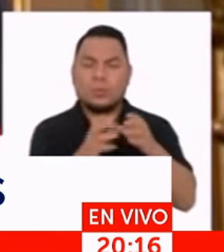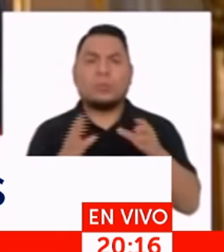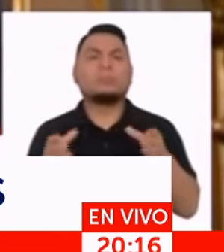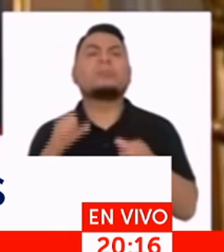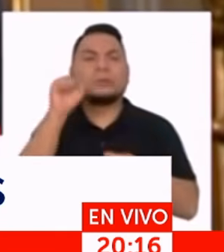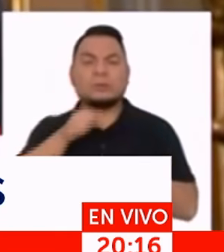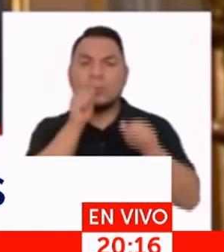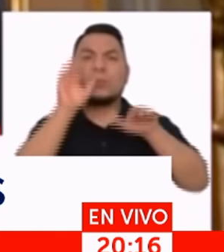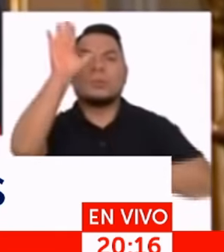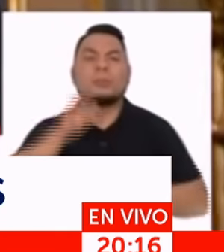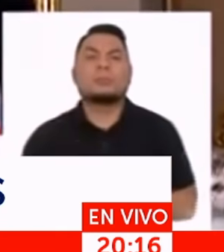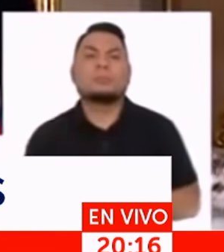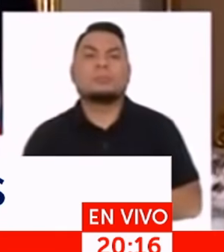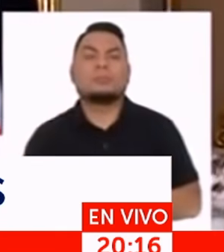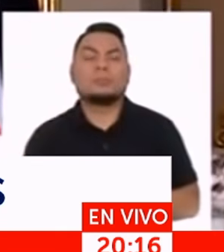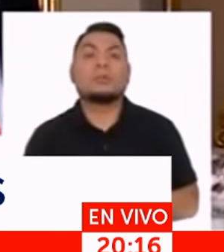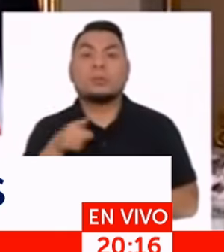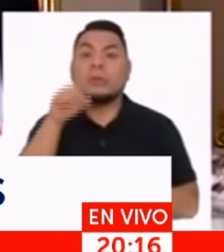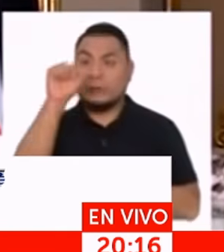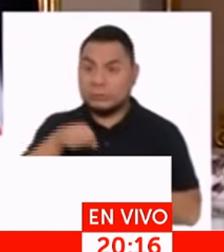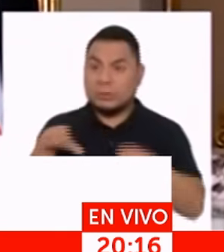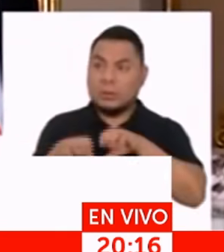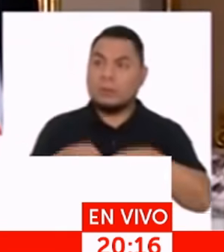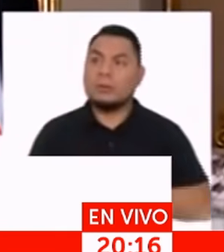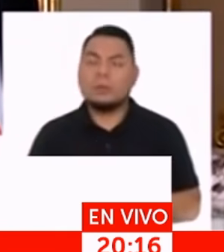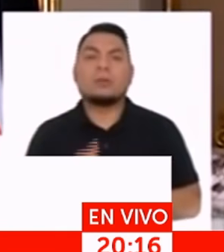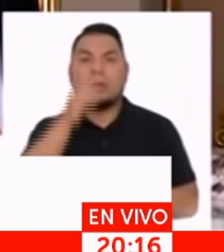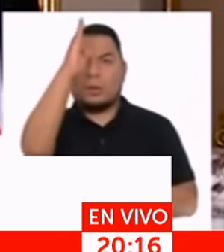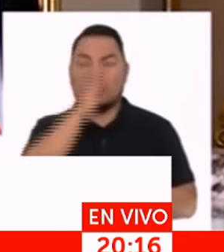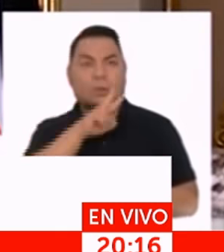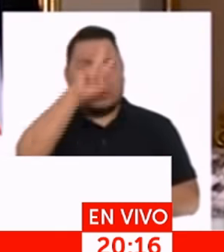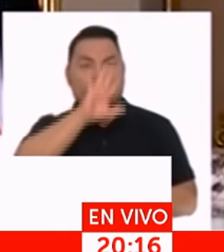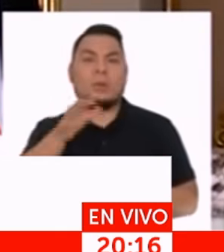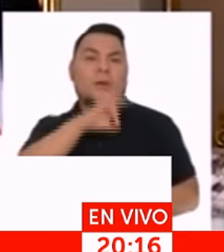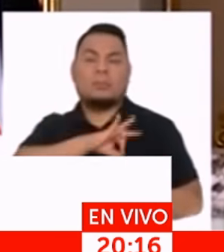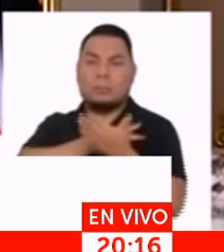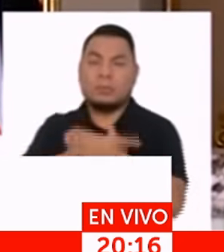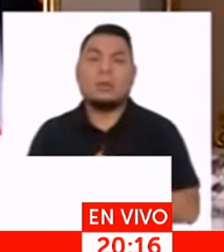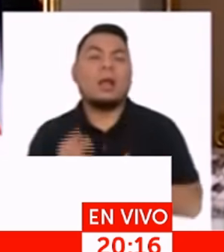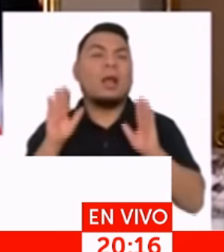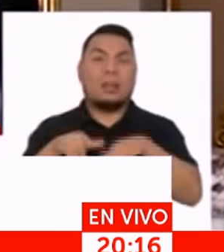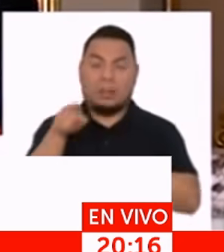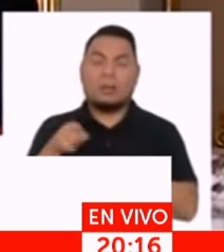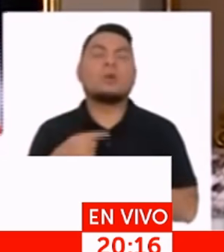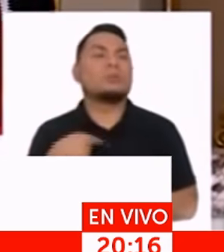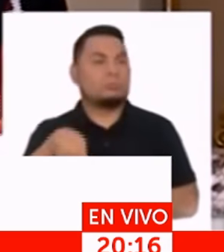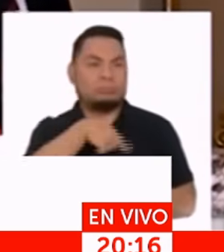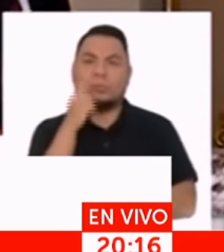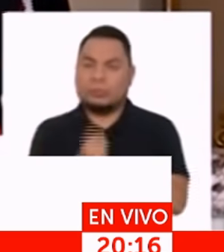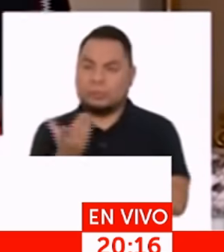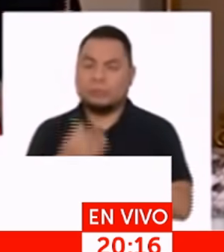nacional, sí, juro. Si así lo hicieres, que Dios y la patria os premie, caso contrario, os lo